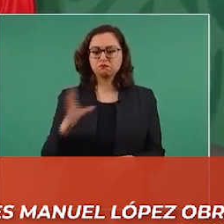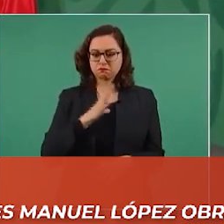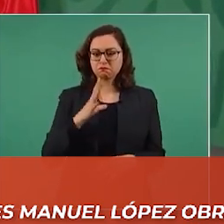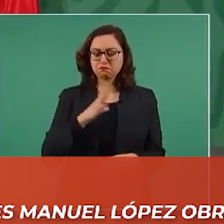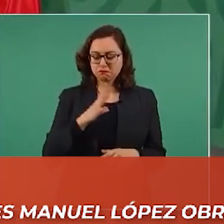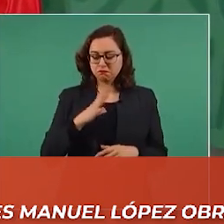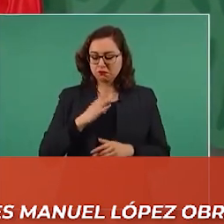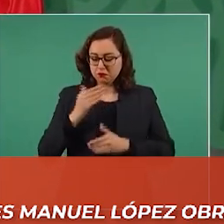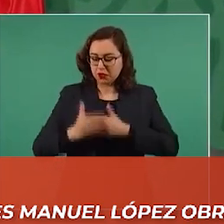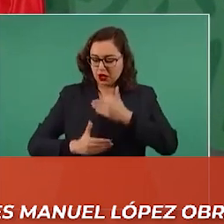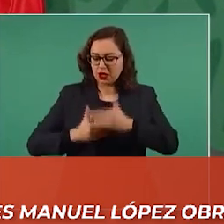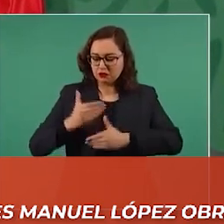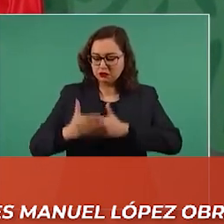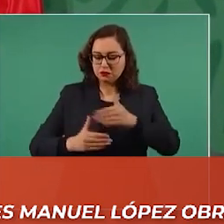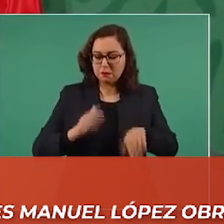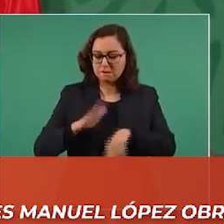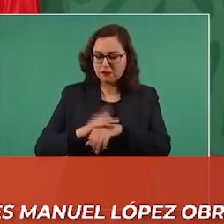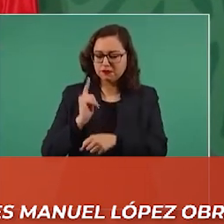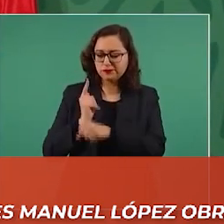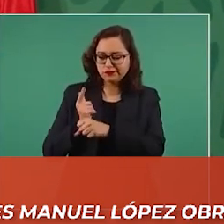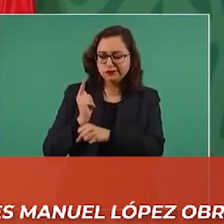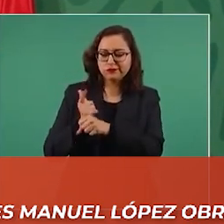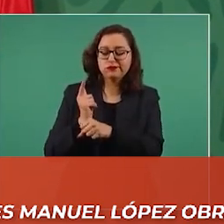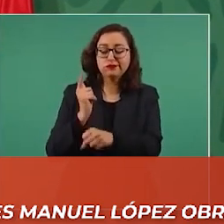Desde luego quisiéramos avanzar más